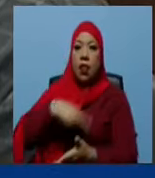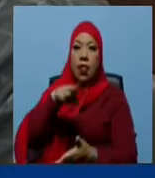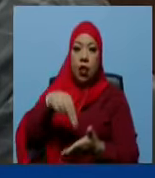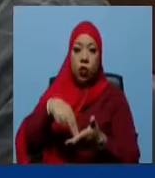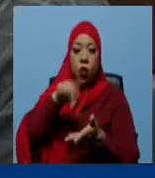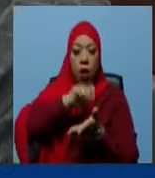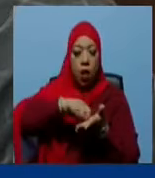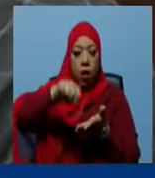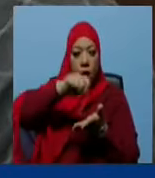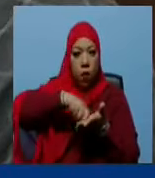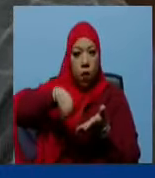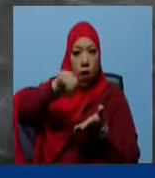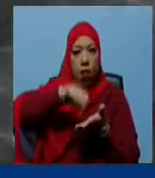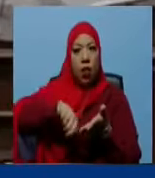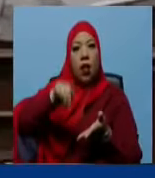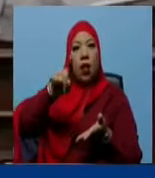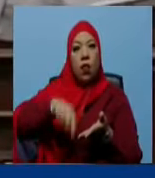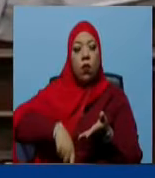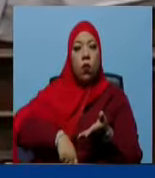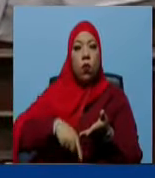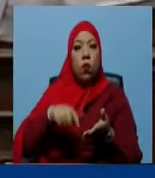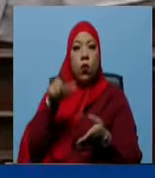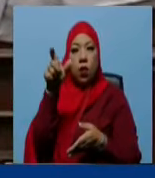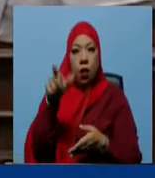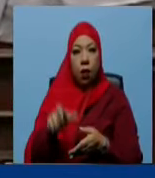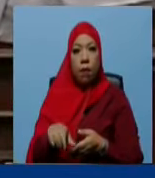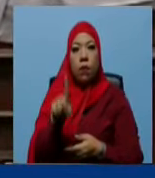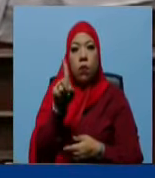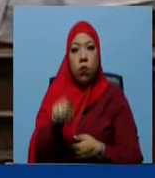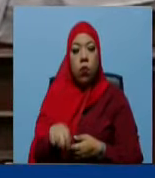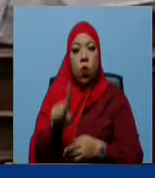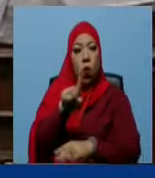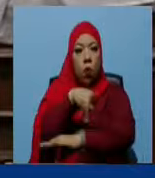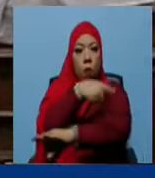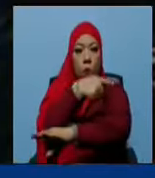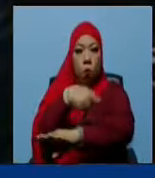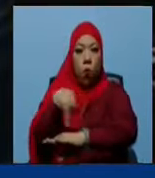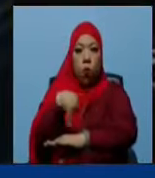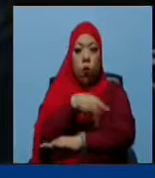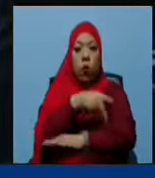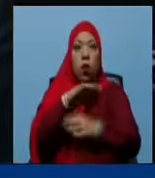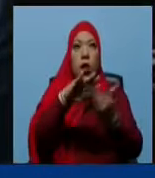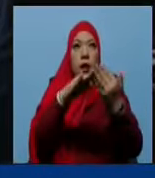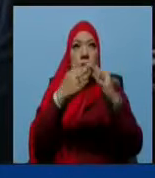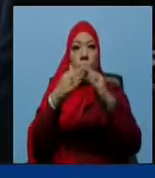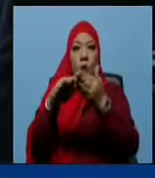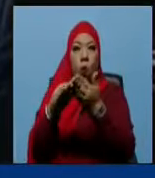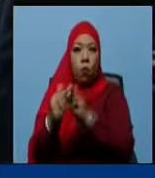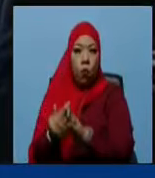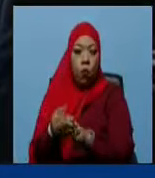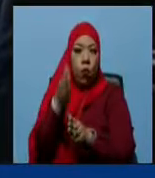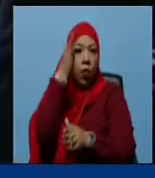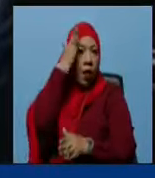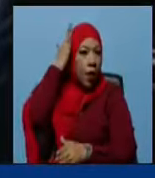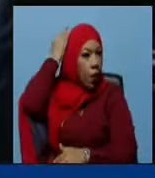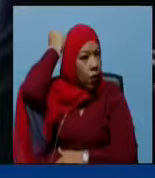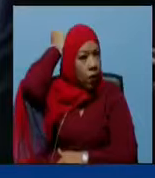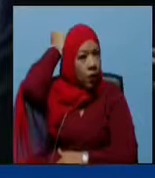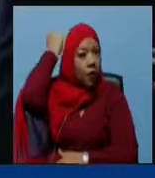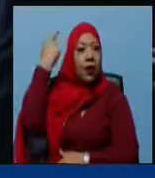Por allá tengo otro escritor también laureado, el poeta comunal Alfred